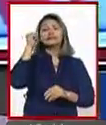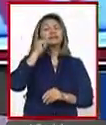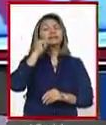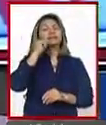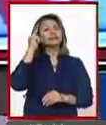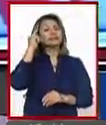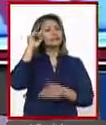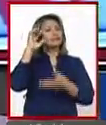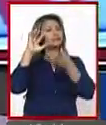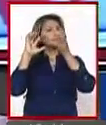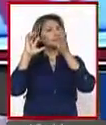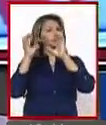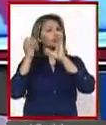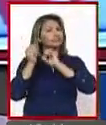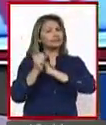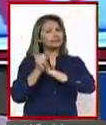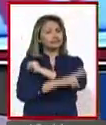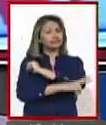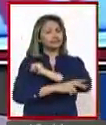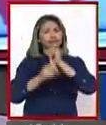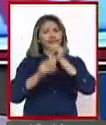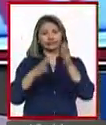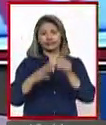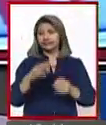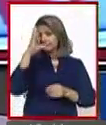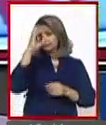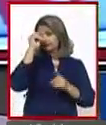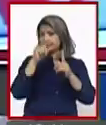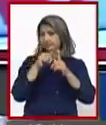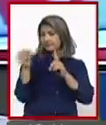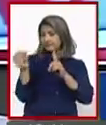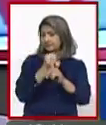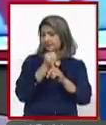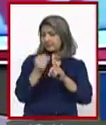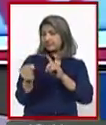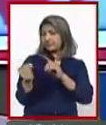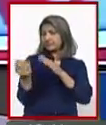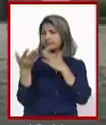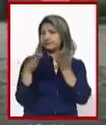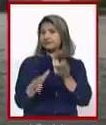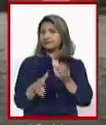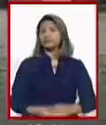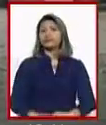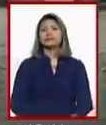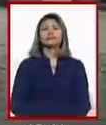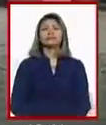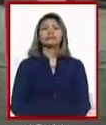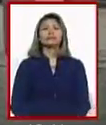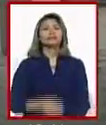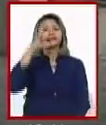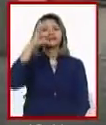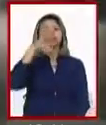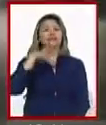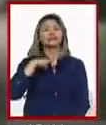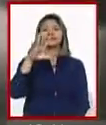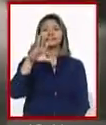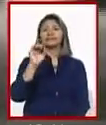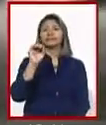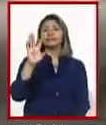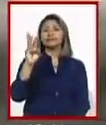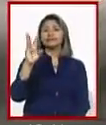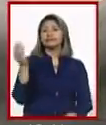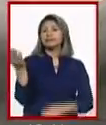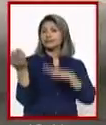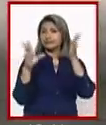habría confundido por un antisocial. Este hombre, a raíz de los golpes, falleció. Un hombre de entre 50 y 60